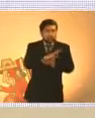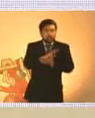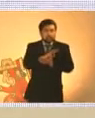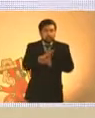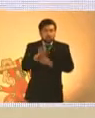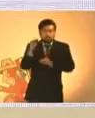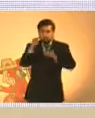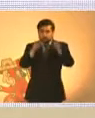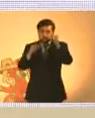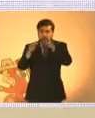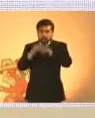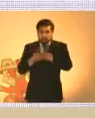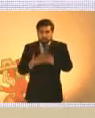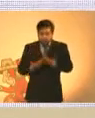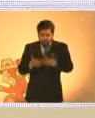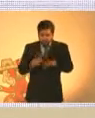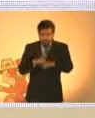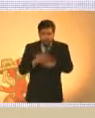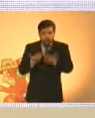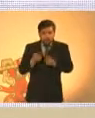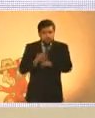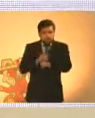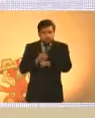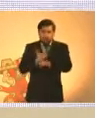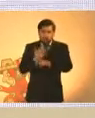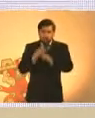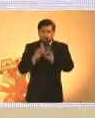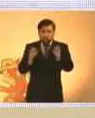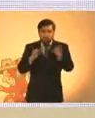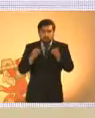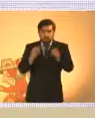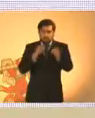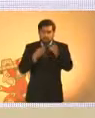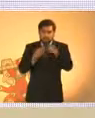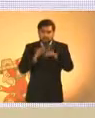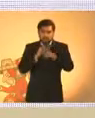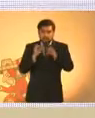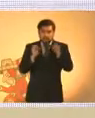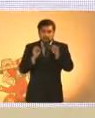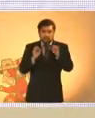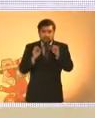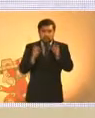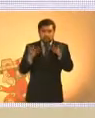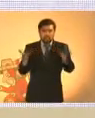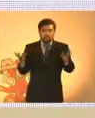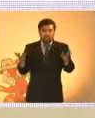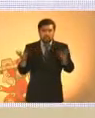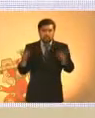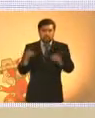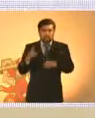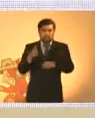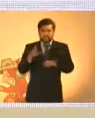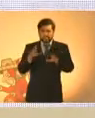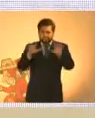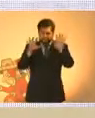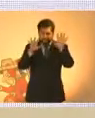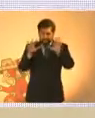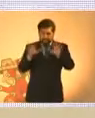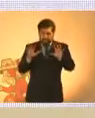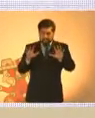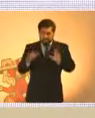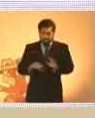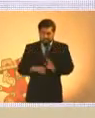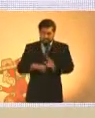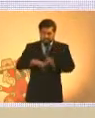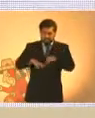calzado sin ropa sin alimentos sin enfin y sin nada y con medio metro de nieve la batalla al